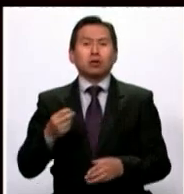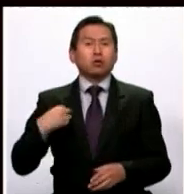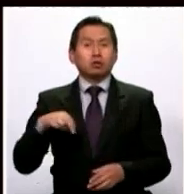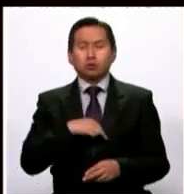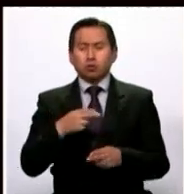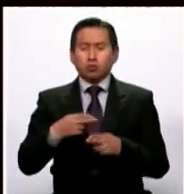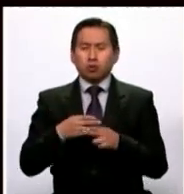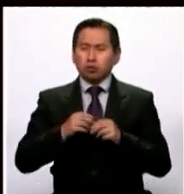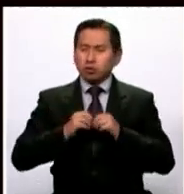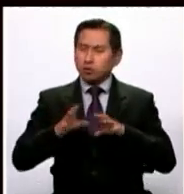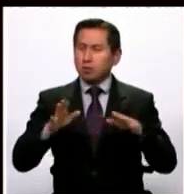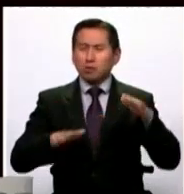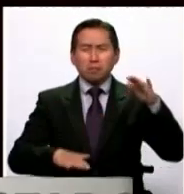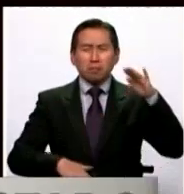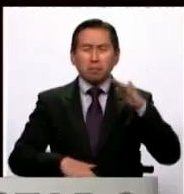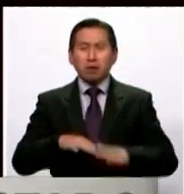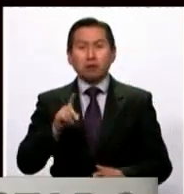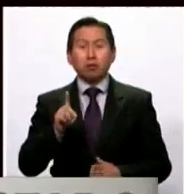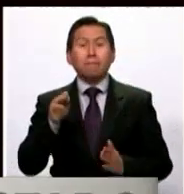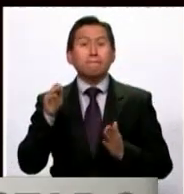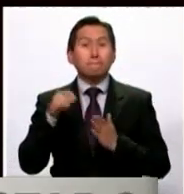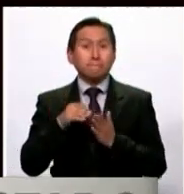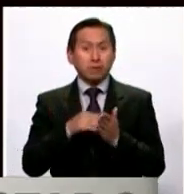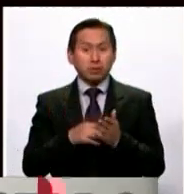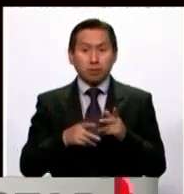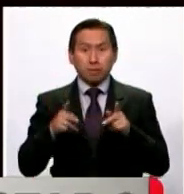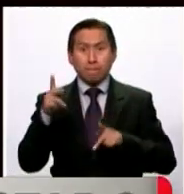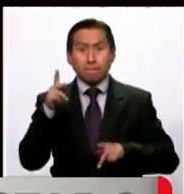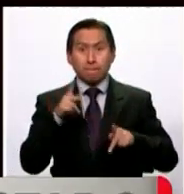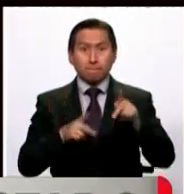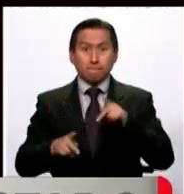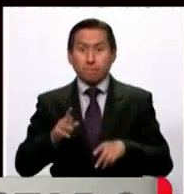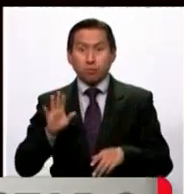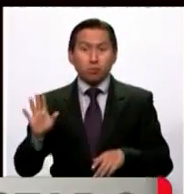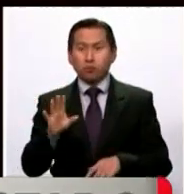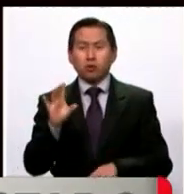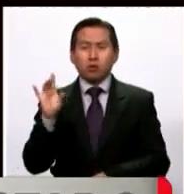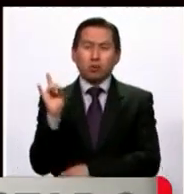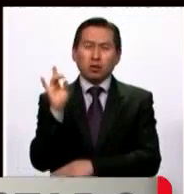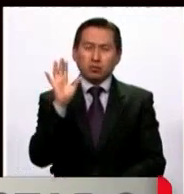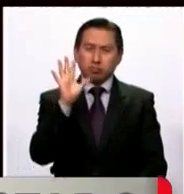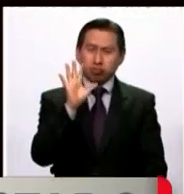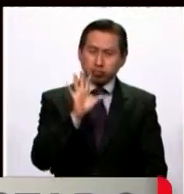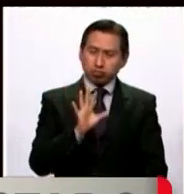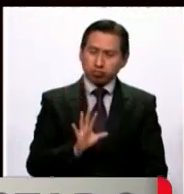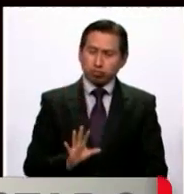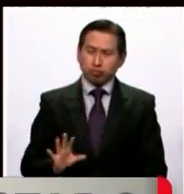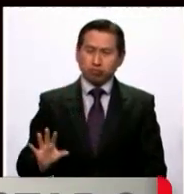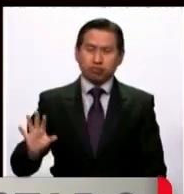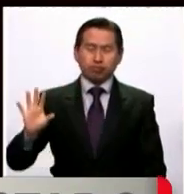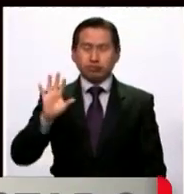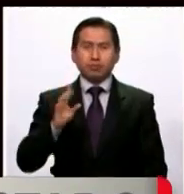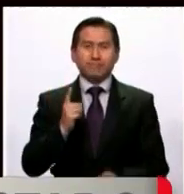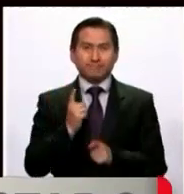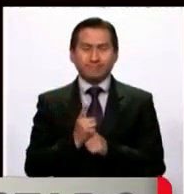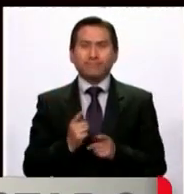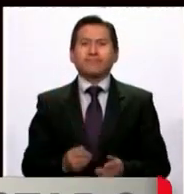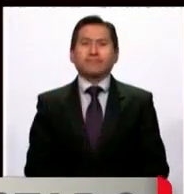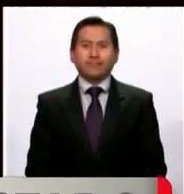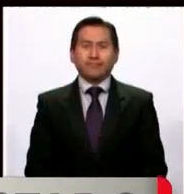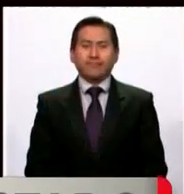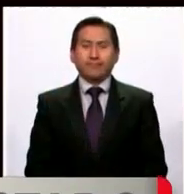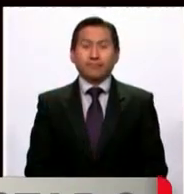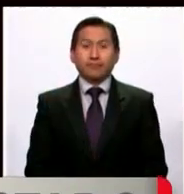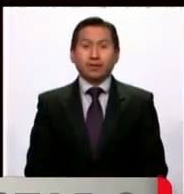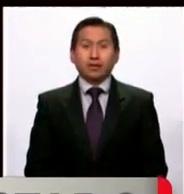a más de 1 millón de ciudadanas y ciudadanos a lo largo y ancho de toda nuestra Bolivia.